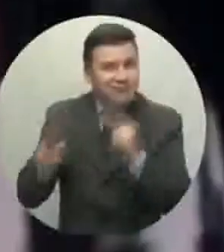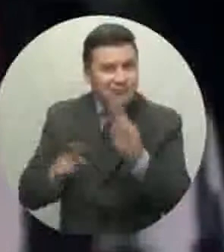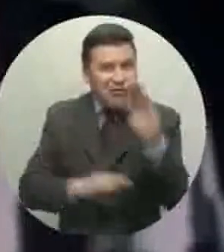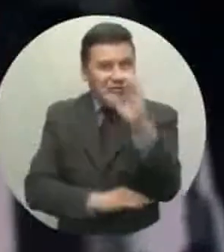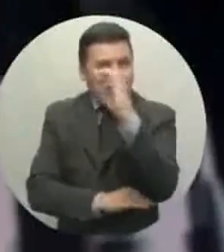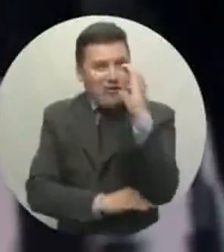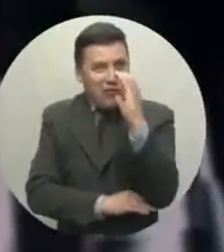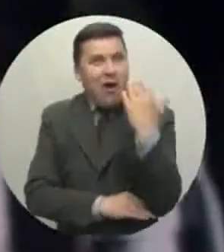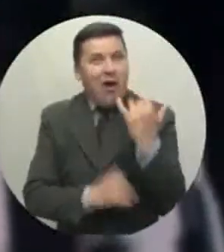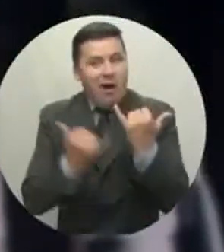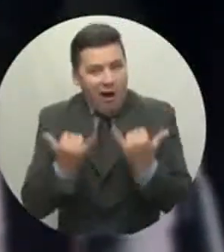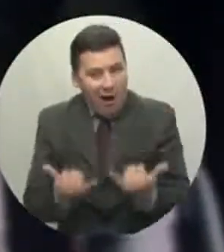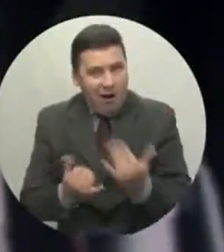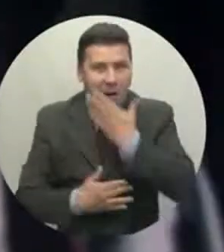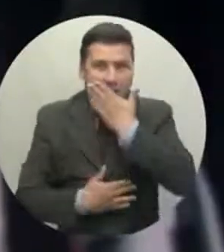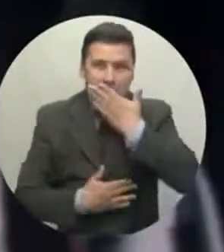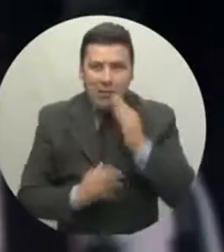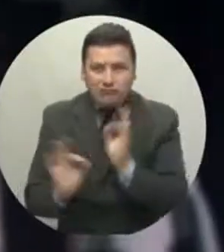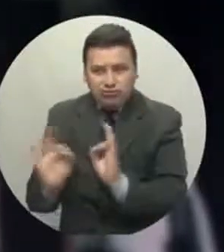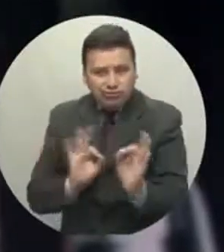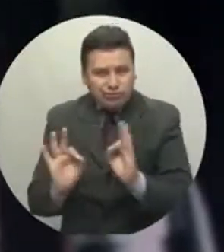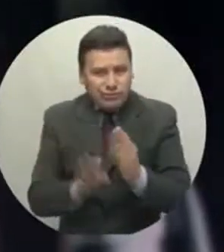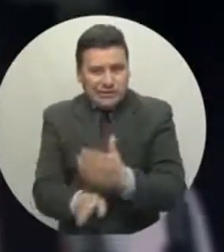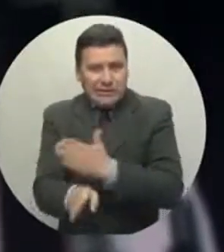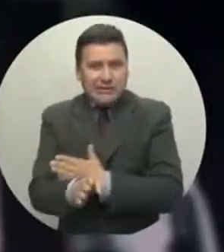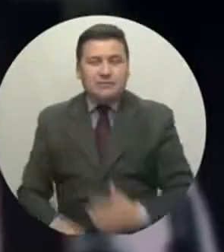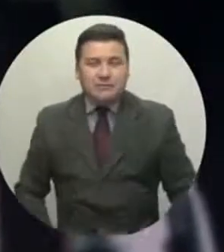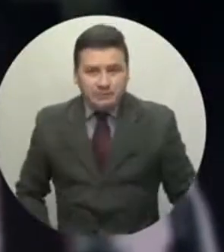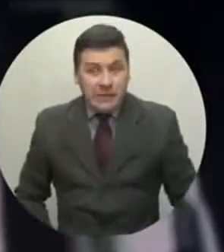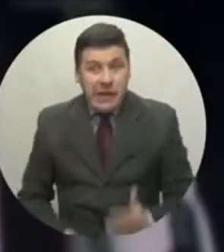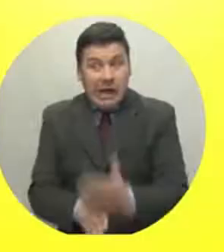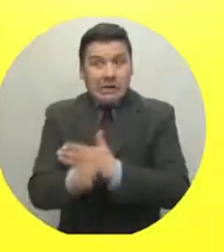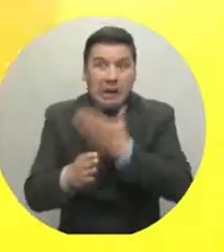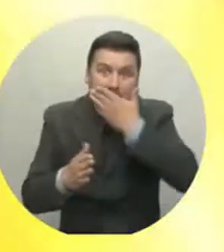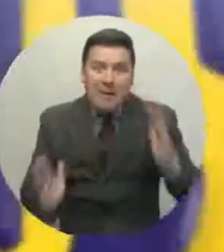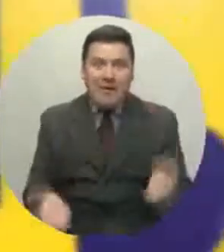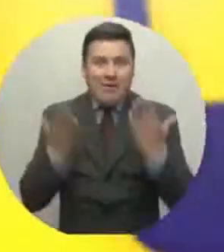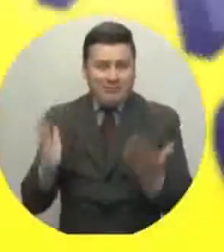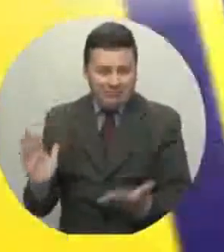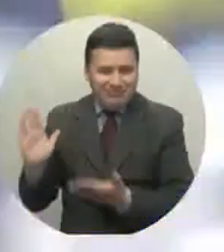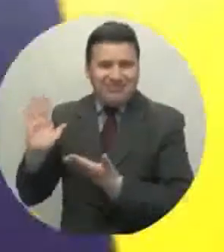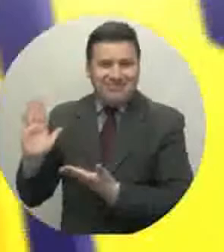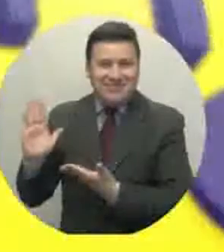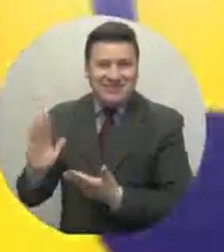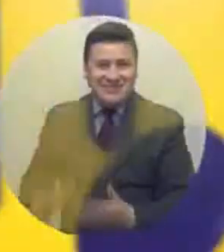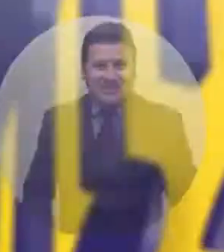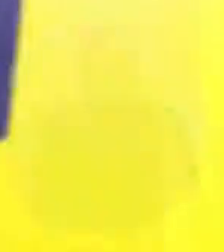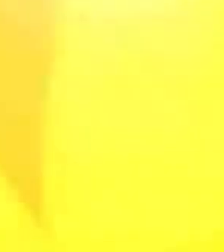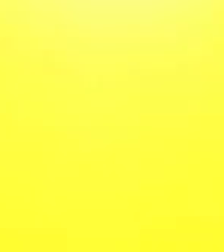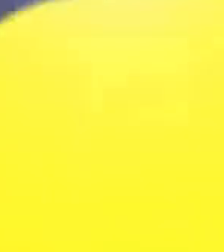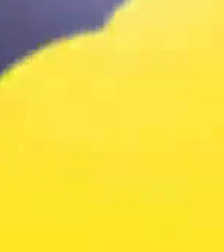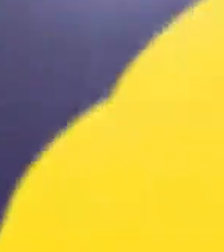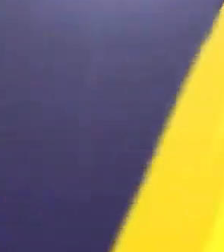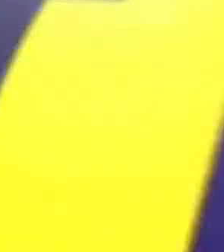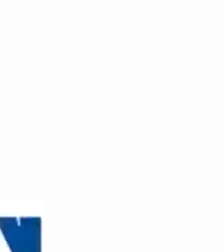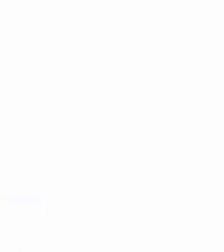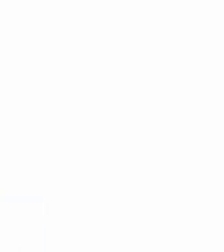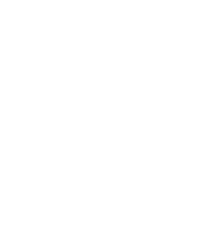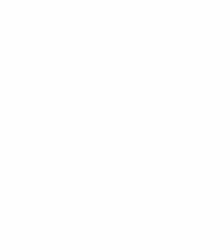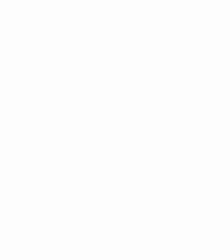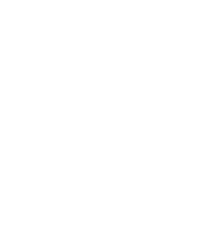Y como lo pudieron ver, los colombianos están ahora mejor preparados para las lluvias. La prevención es nuestra mejor opción.